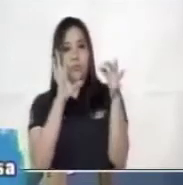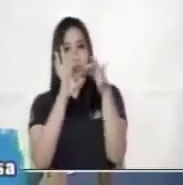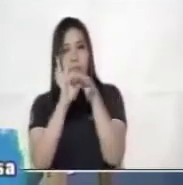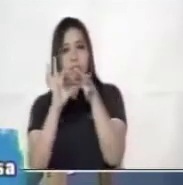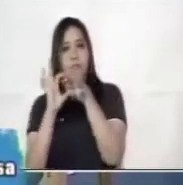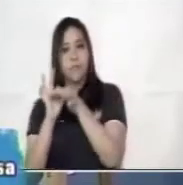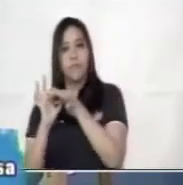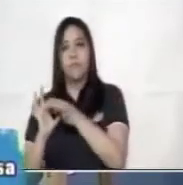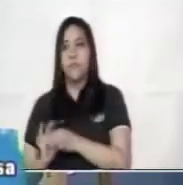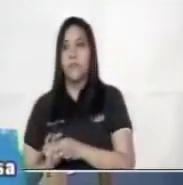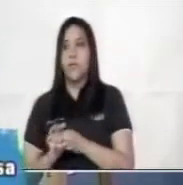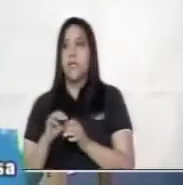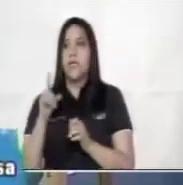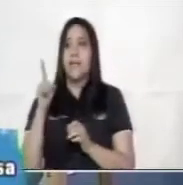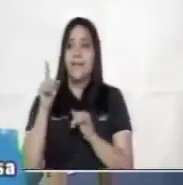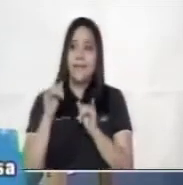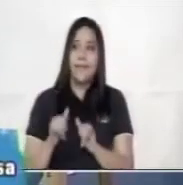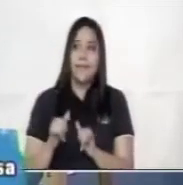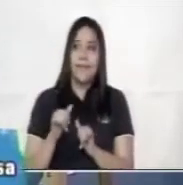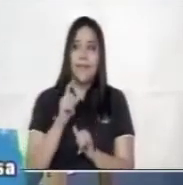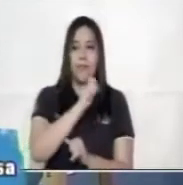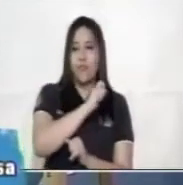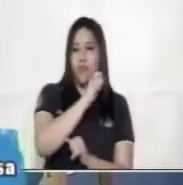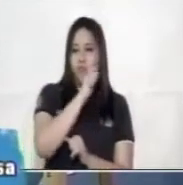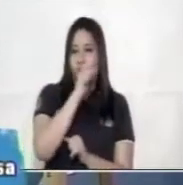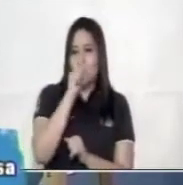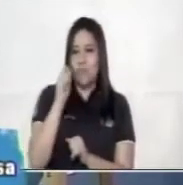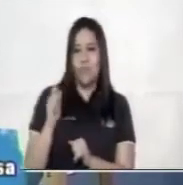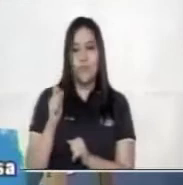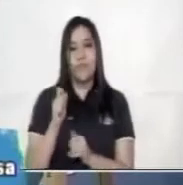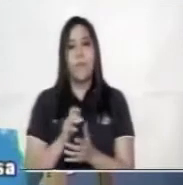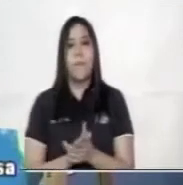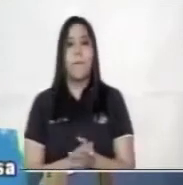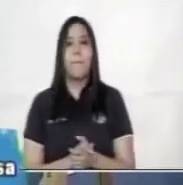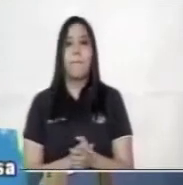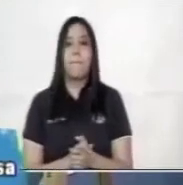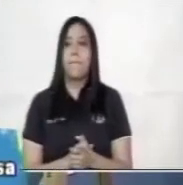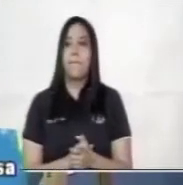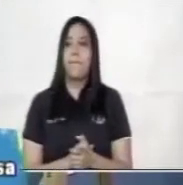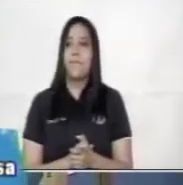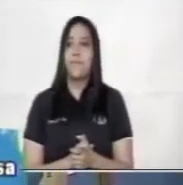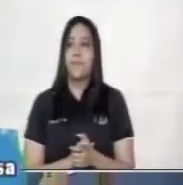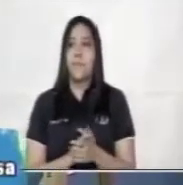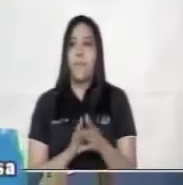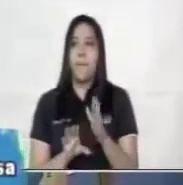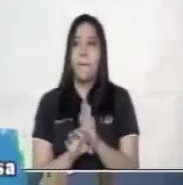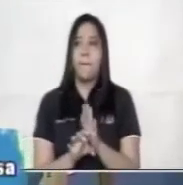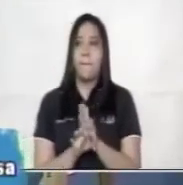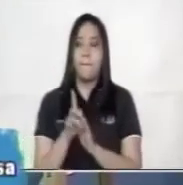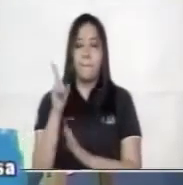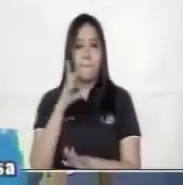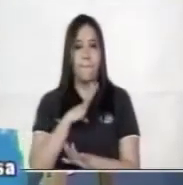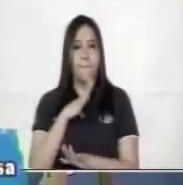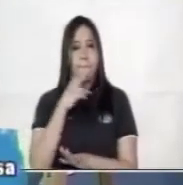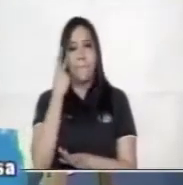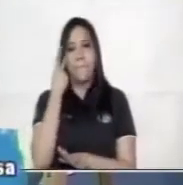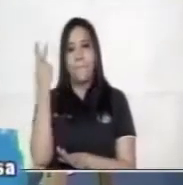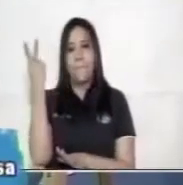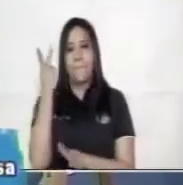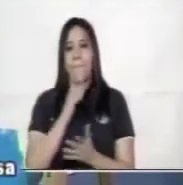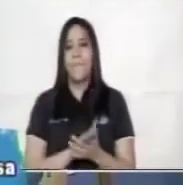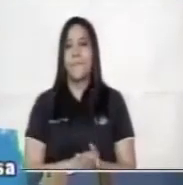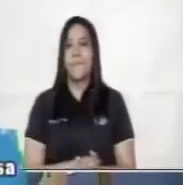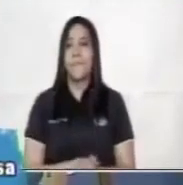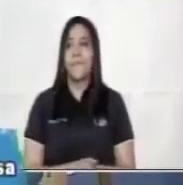Nos tiene que quedar lo más curvo posible, ¿verdad? Entonces, tenemos nuestra